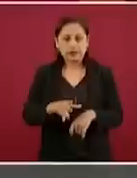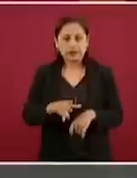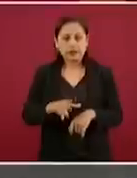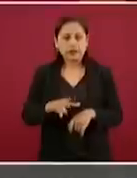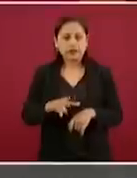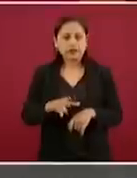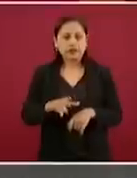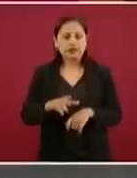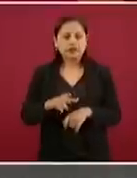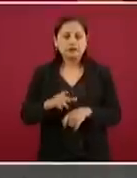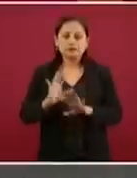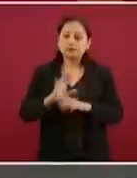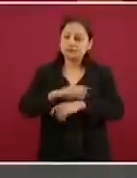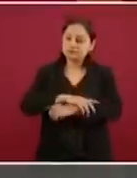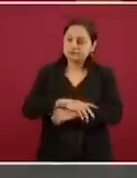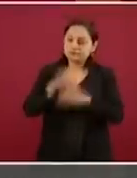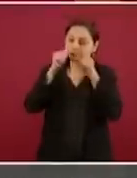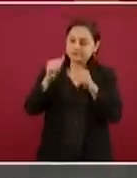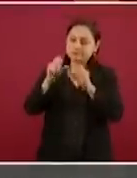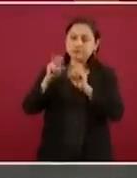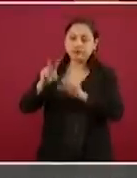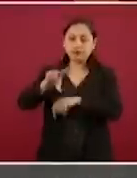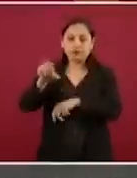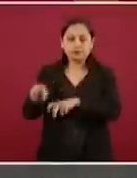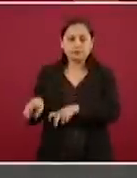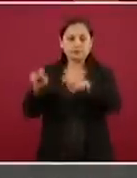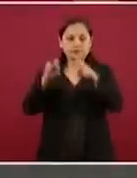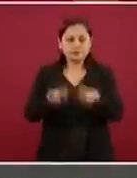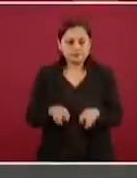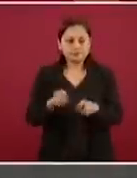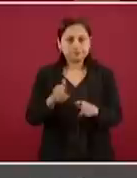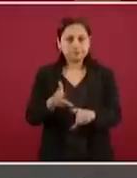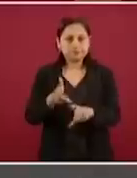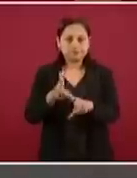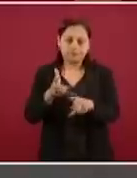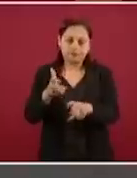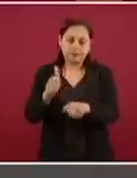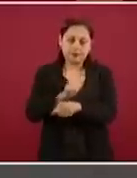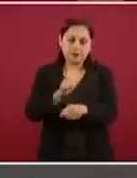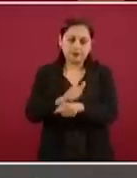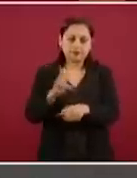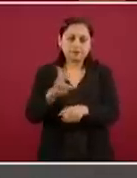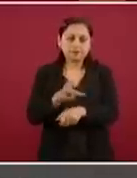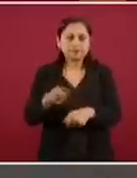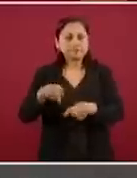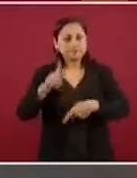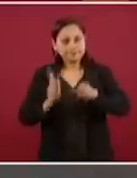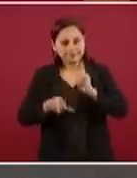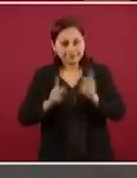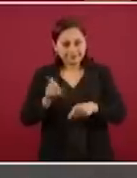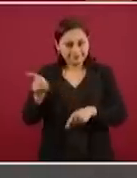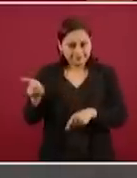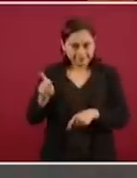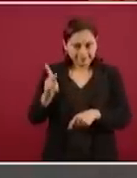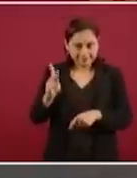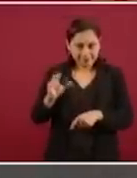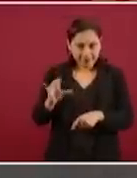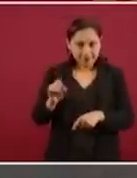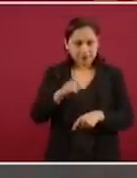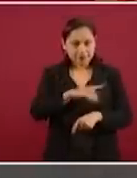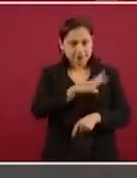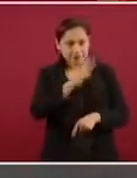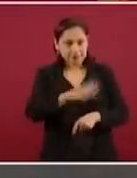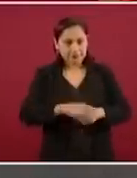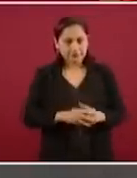y subieron al carro, y ya en el carro le dijo, ¿sí?, la